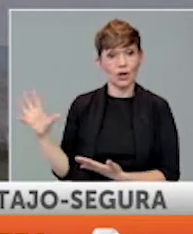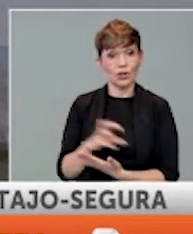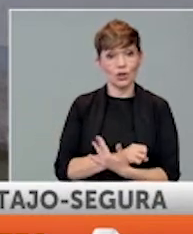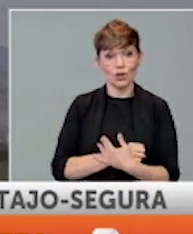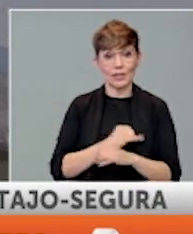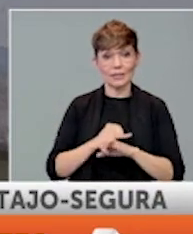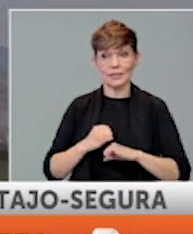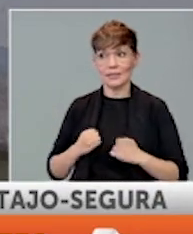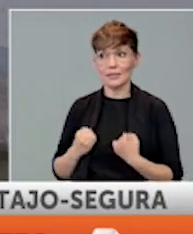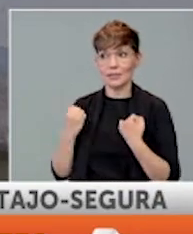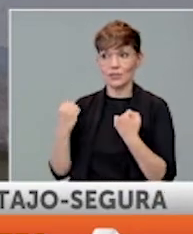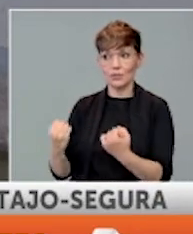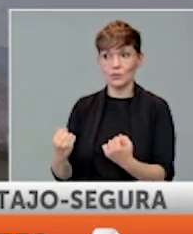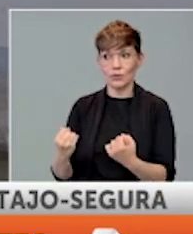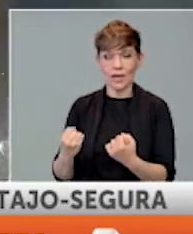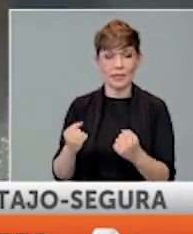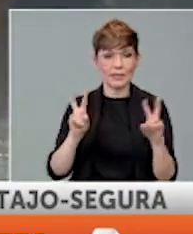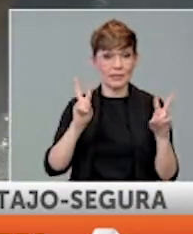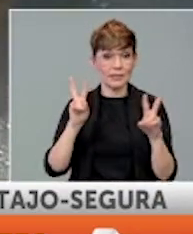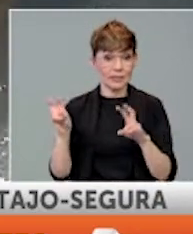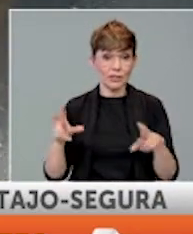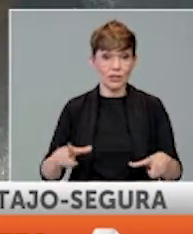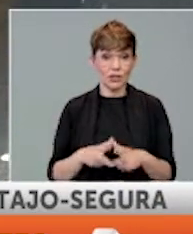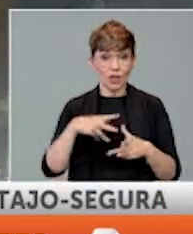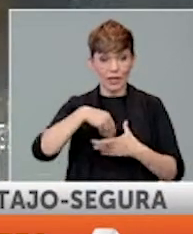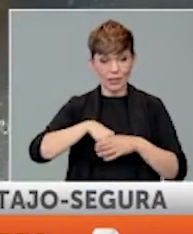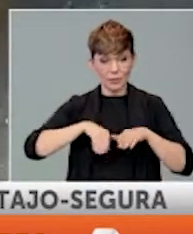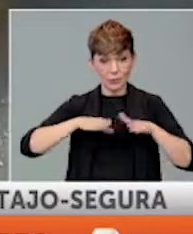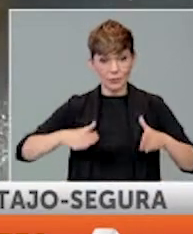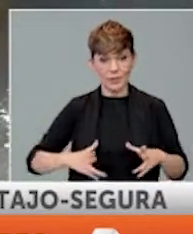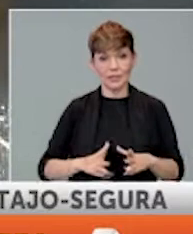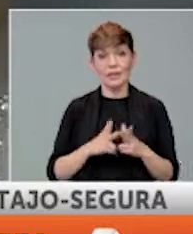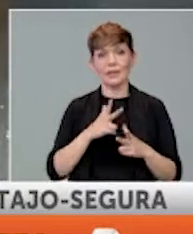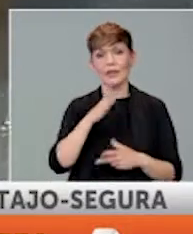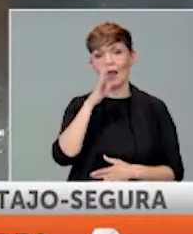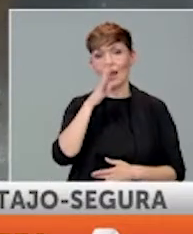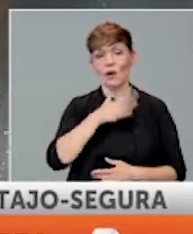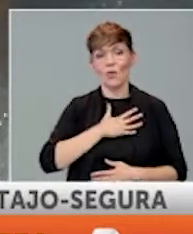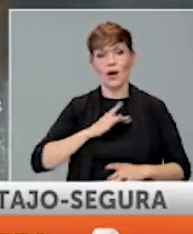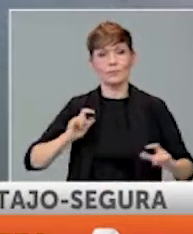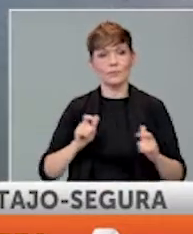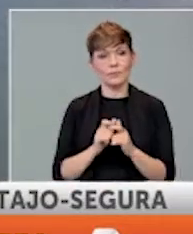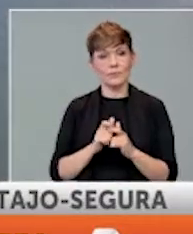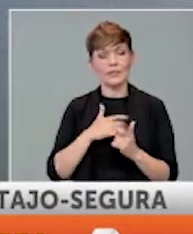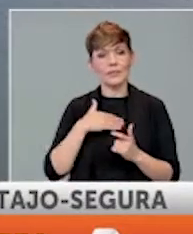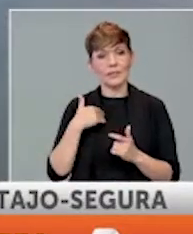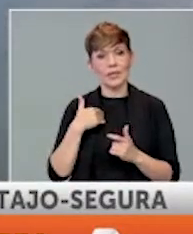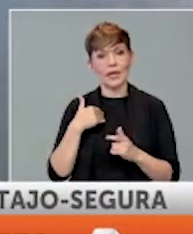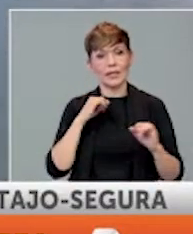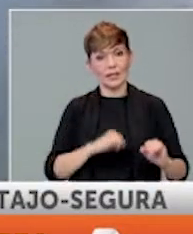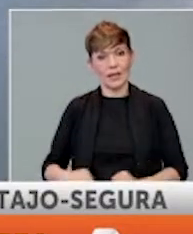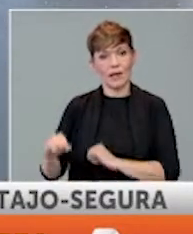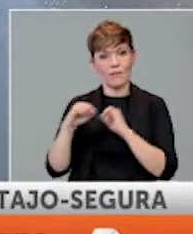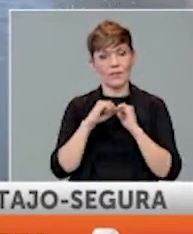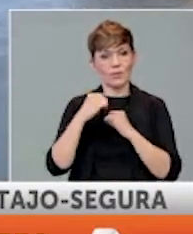instituciones de alma social que hay también dentro de la Mesa Regional del Agua, que se unan a este ataque sin